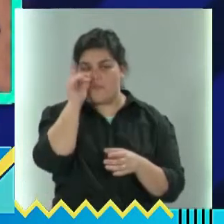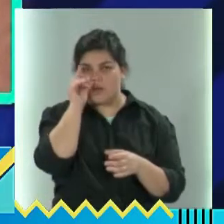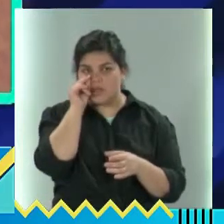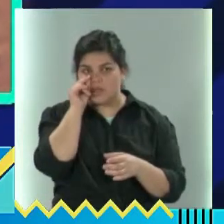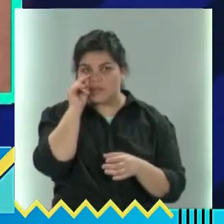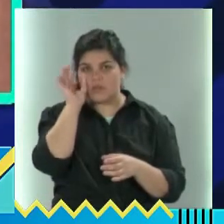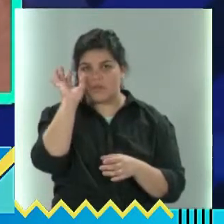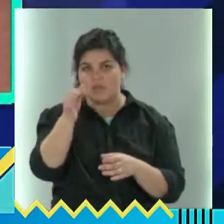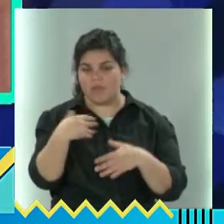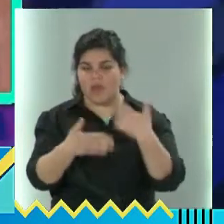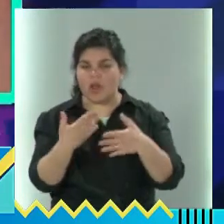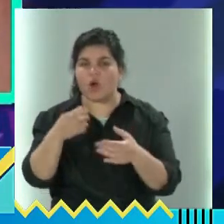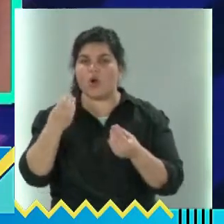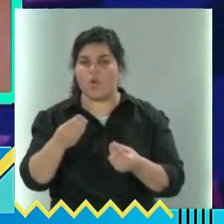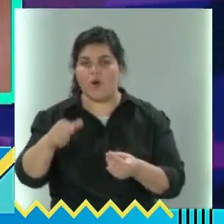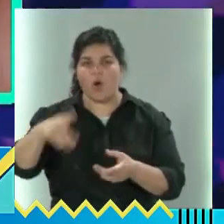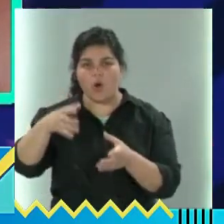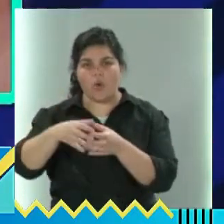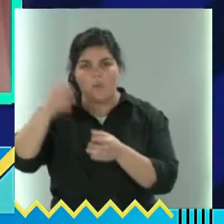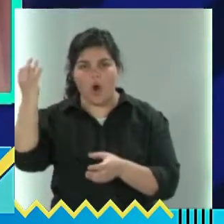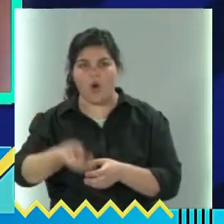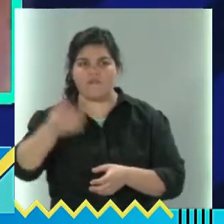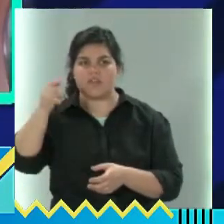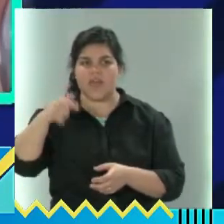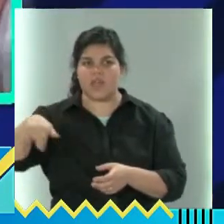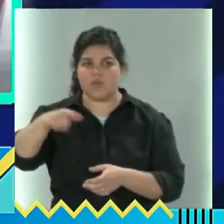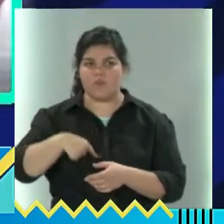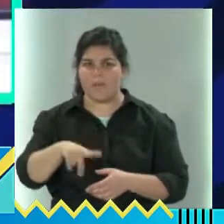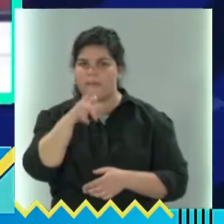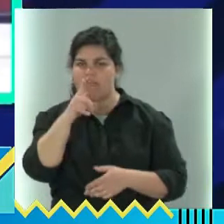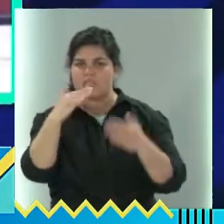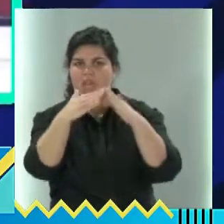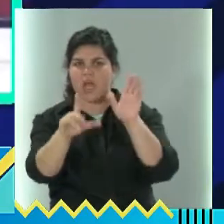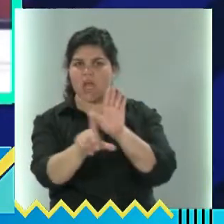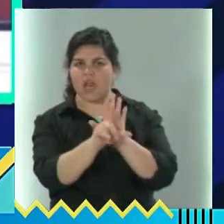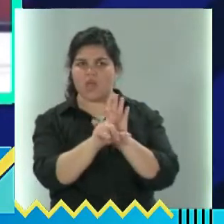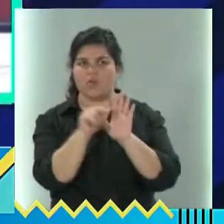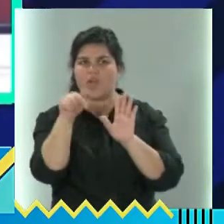receptividad que tiene el oficialismo, que a veces nos hace sentir que a veces la legislatura funciona como